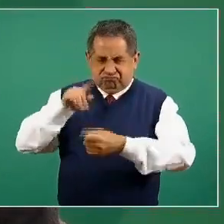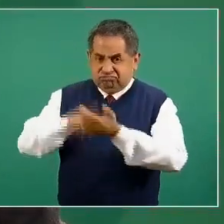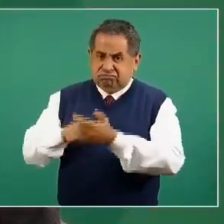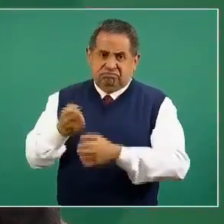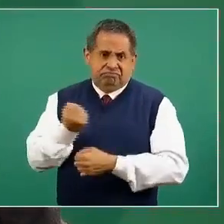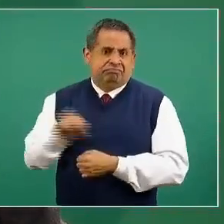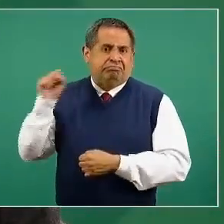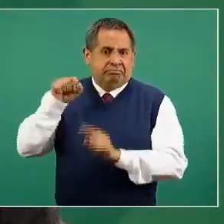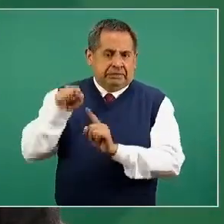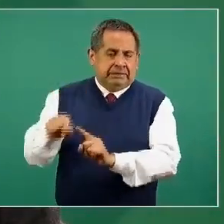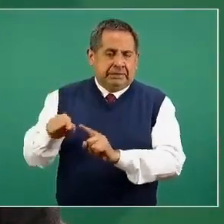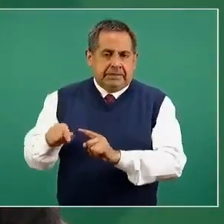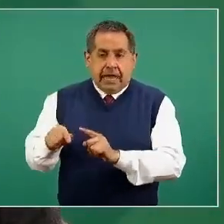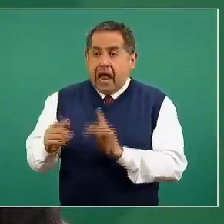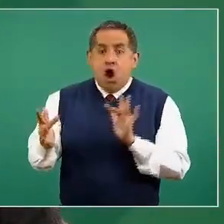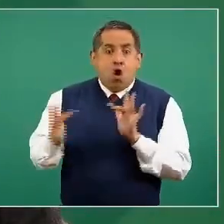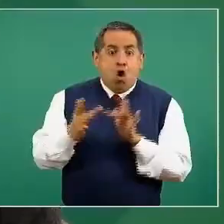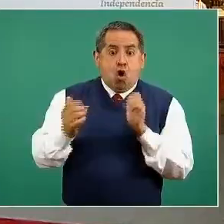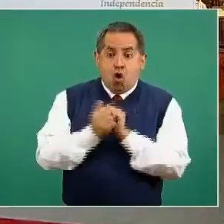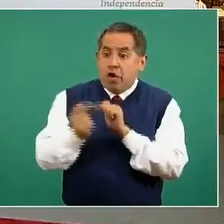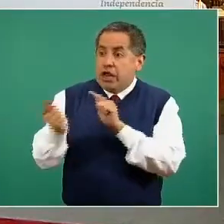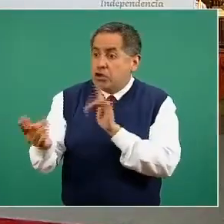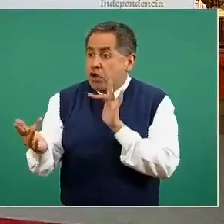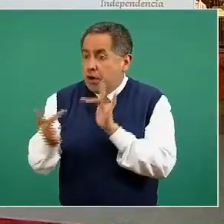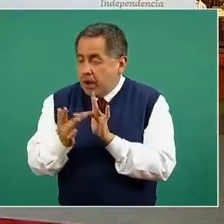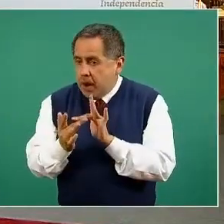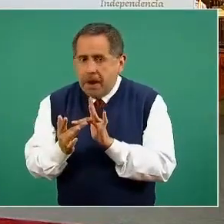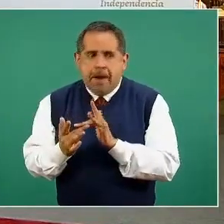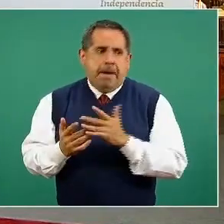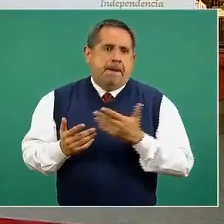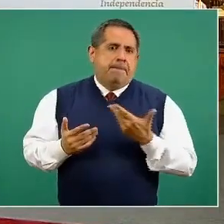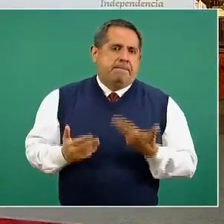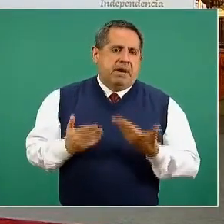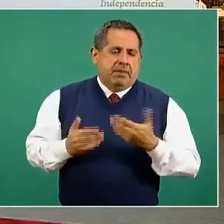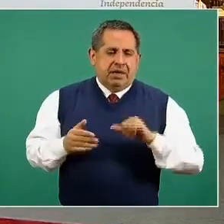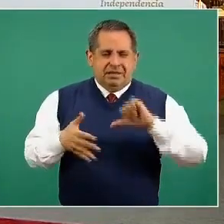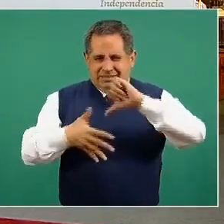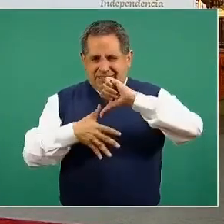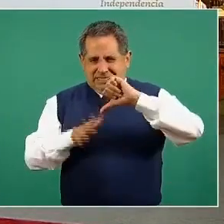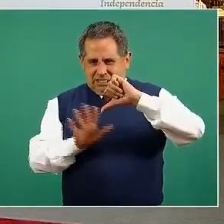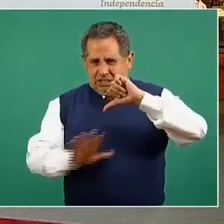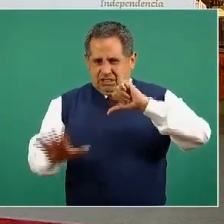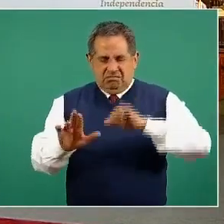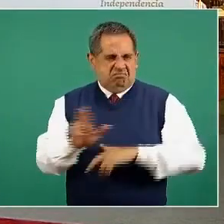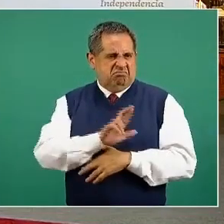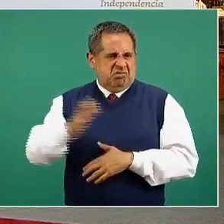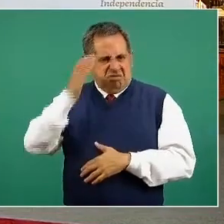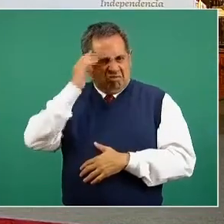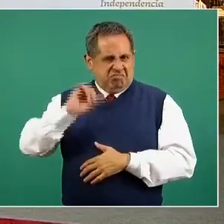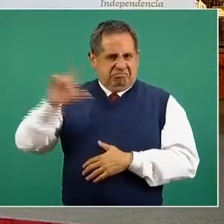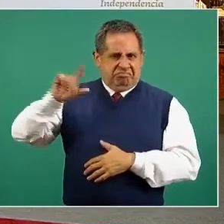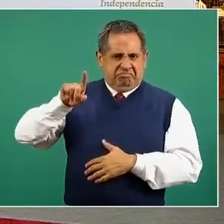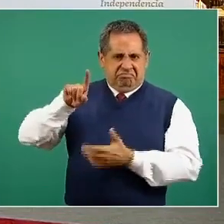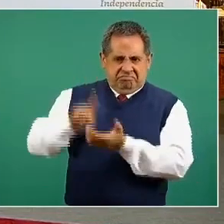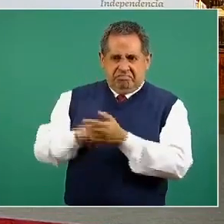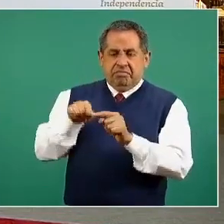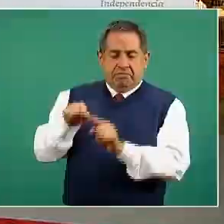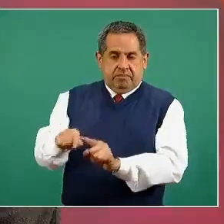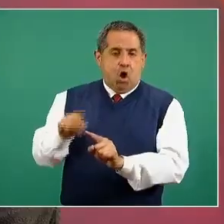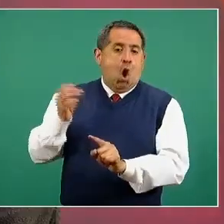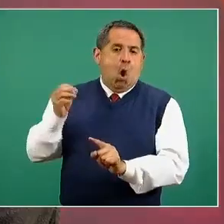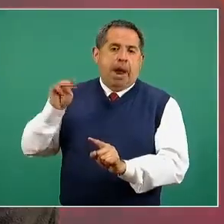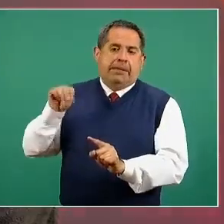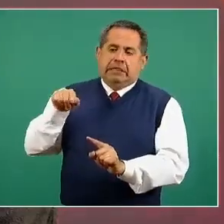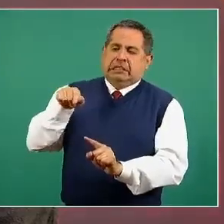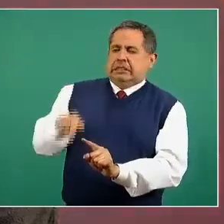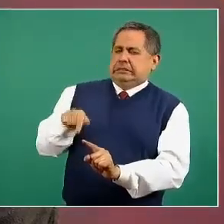desempeño. Entonces, en un momento dado, para una agencia regional que tiene ese reconocimiento ante la Organización Mundial de la